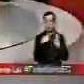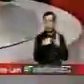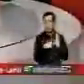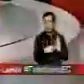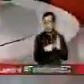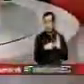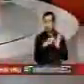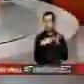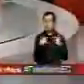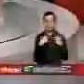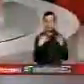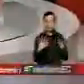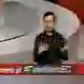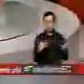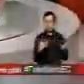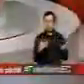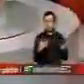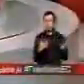cabo